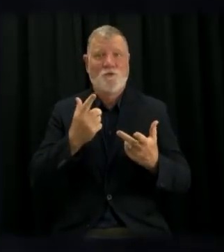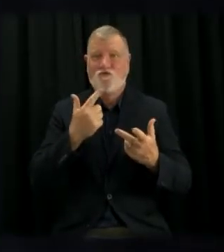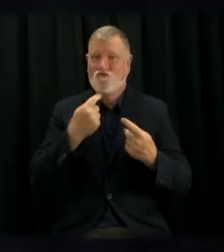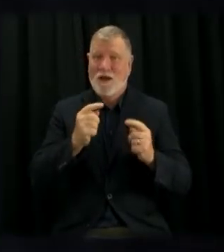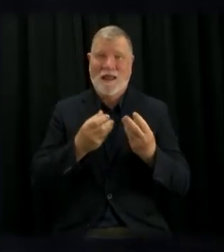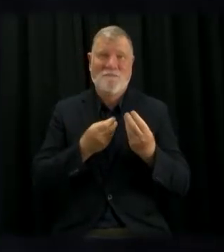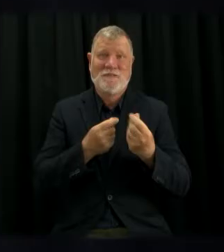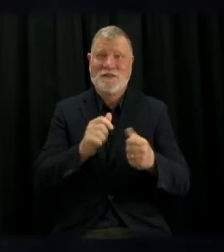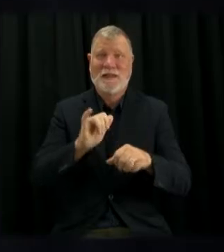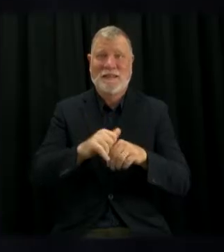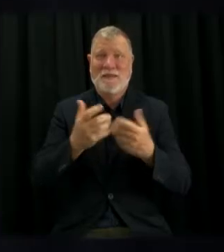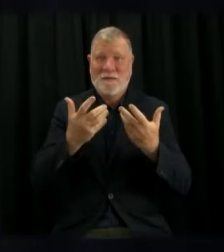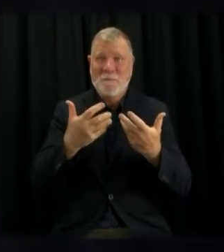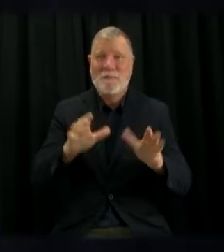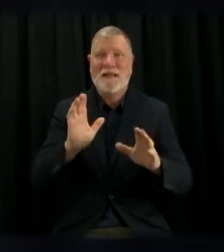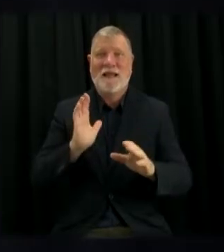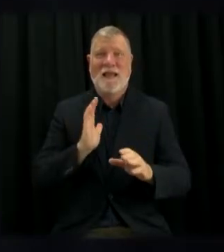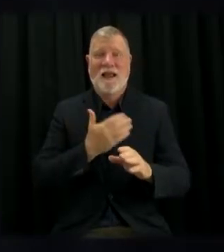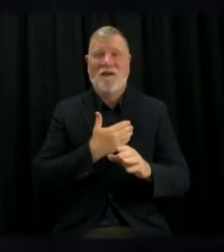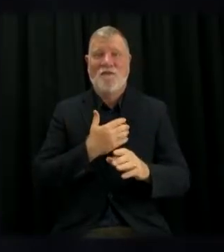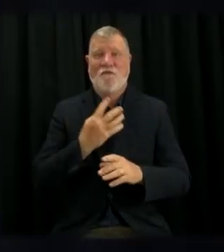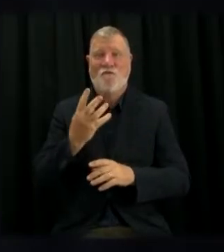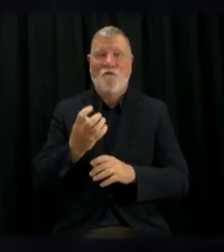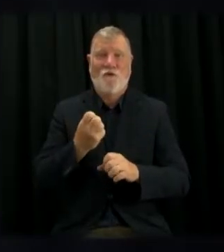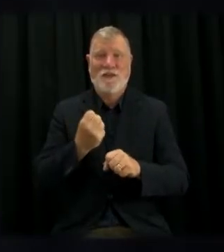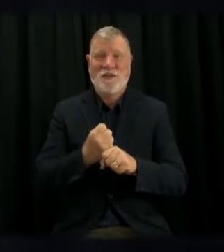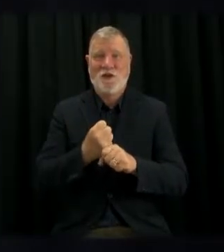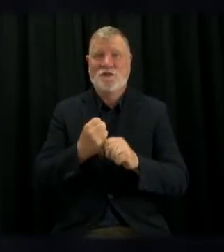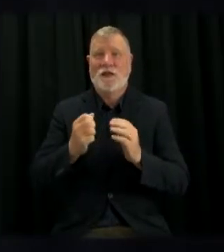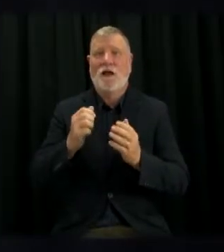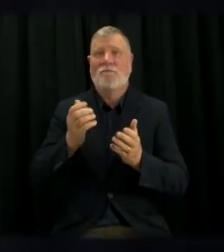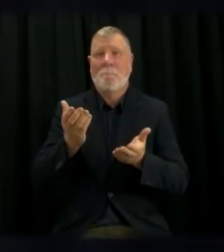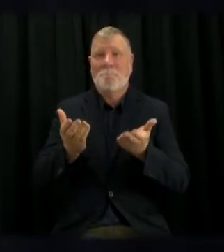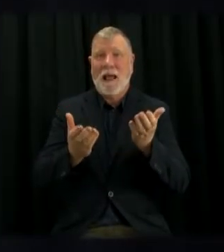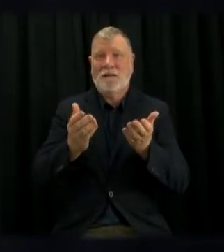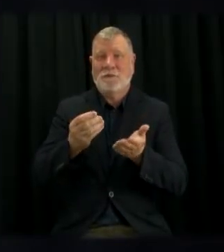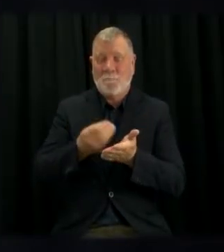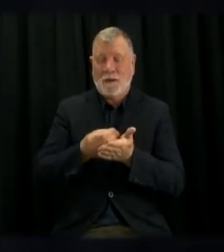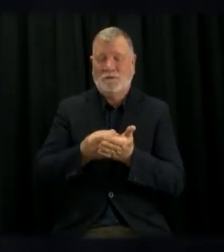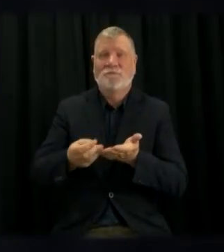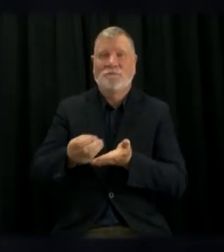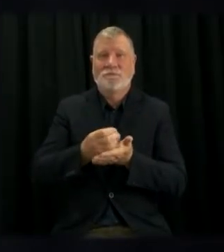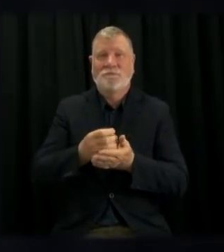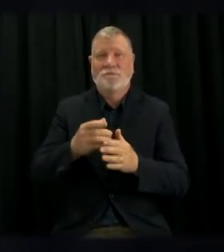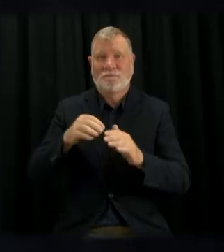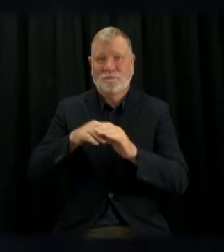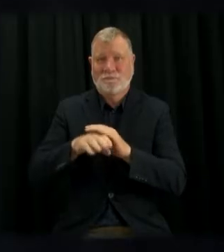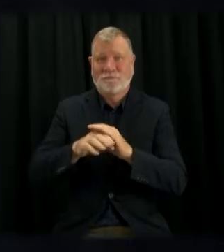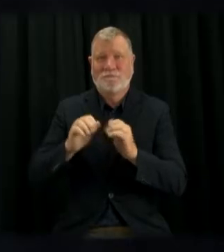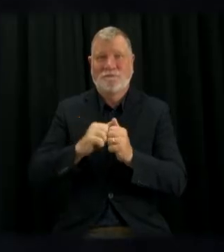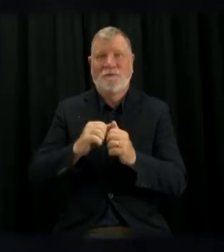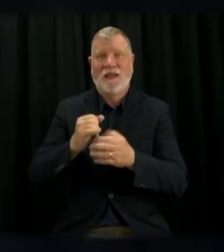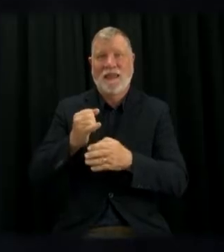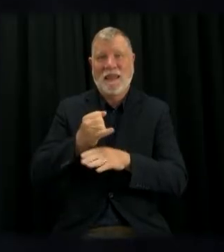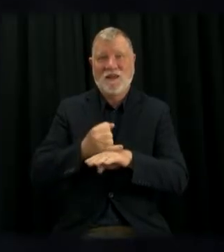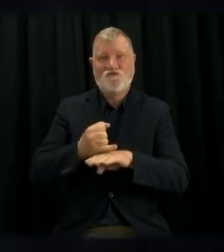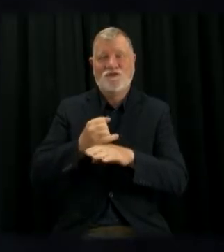haremos de la manera más eficiente para completar ese mandato en 4 años de presupuestos,